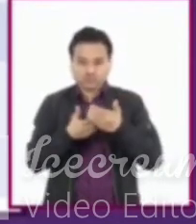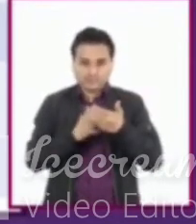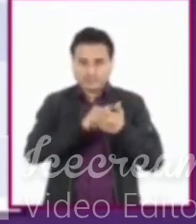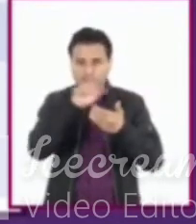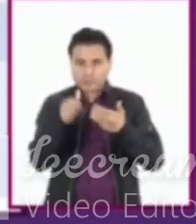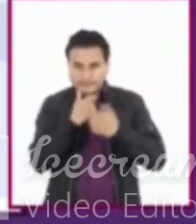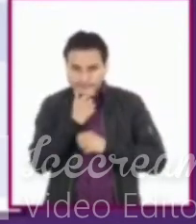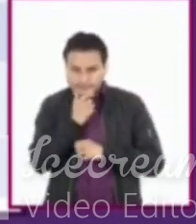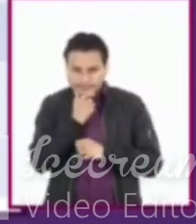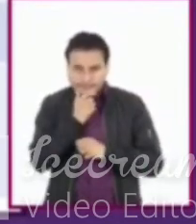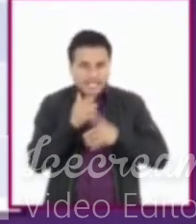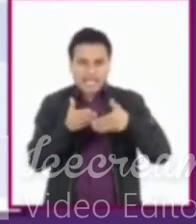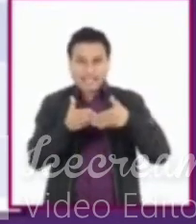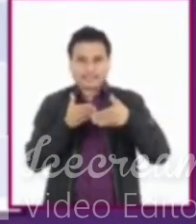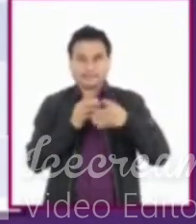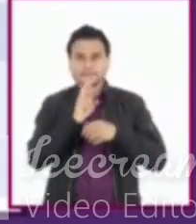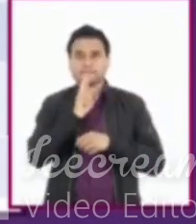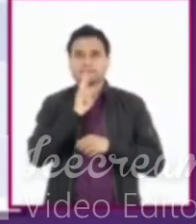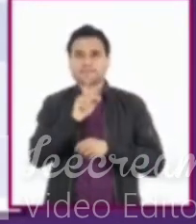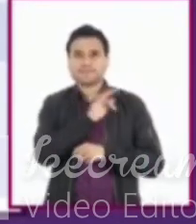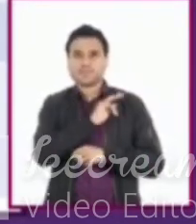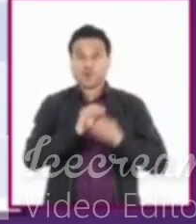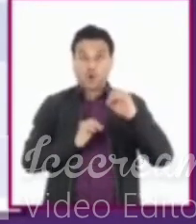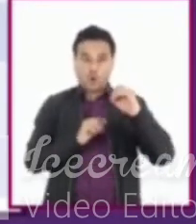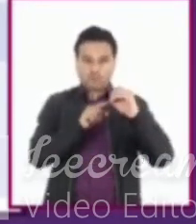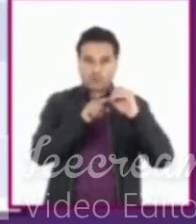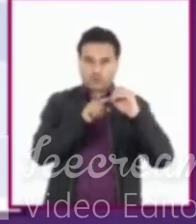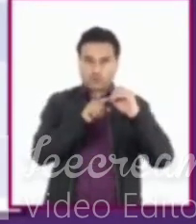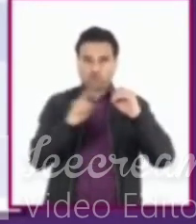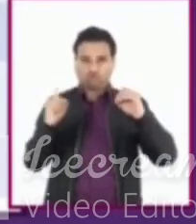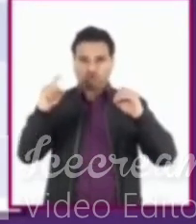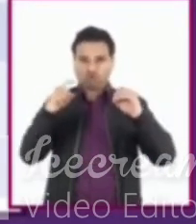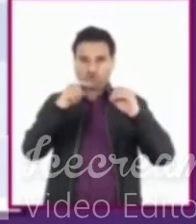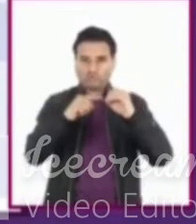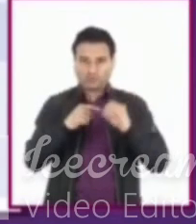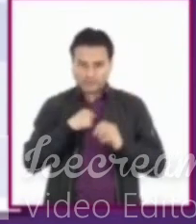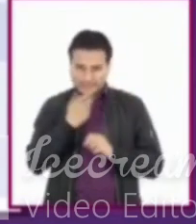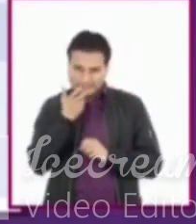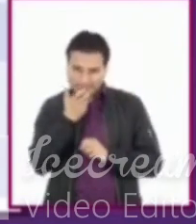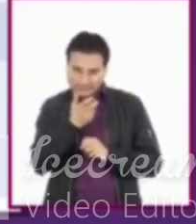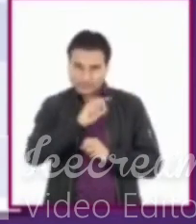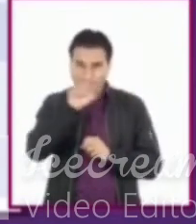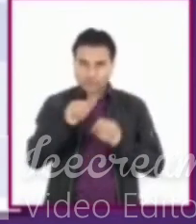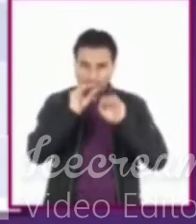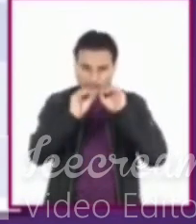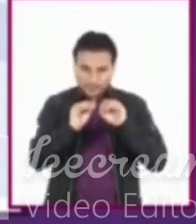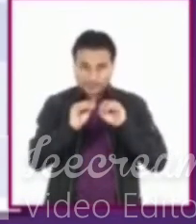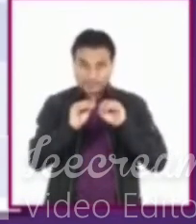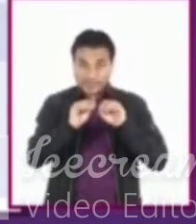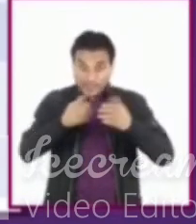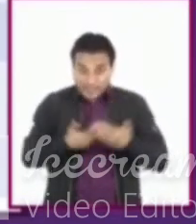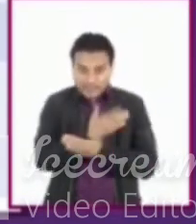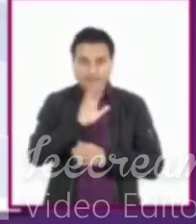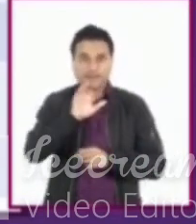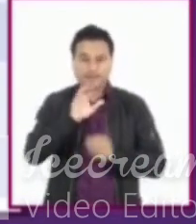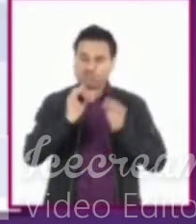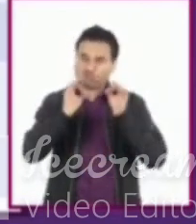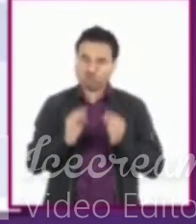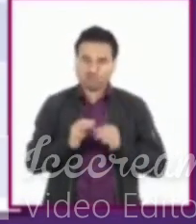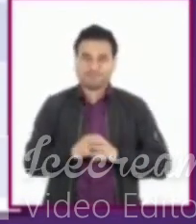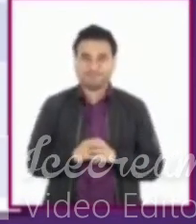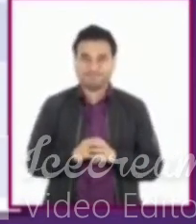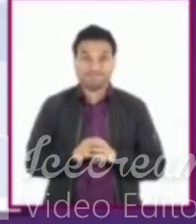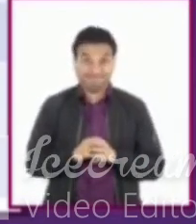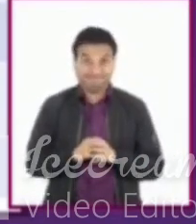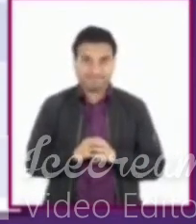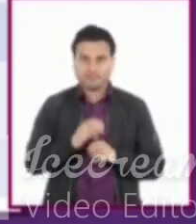sean genéticamente seleccionados, valga la redundancia, y a partir de ello tener humanos perfectos. Y en cuanto a